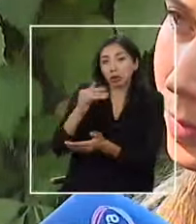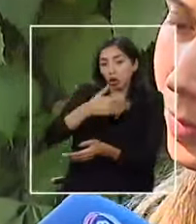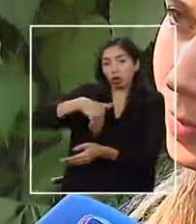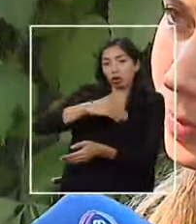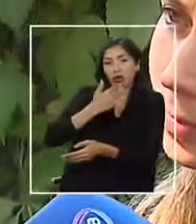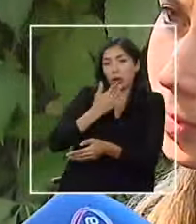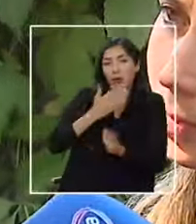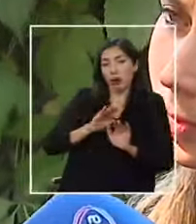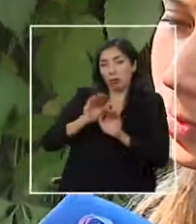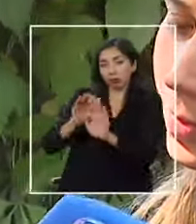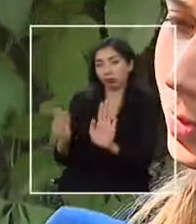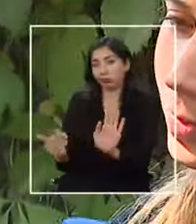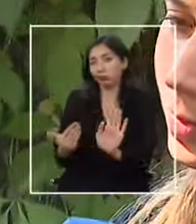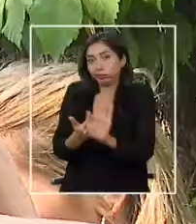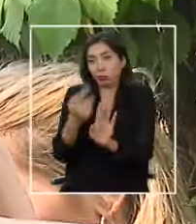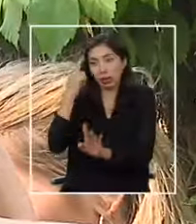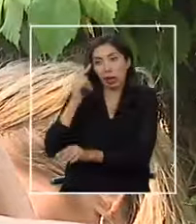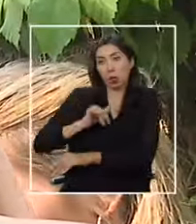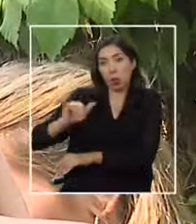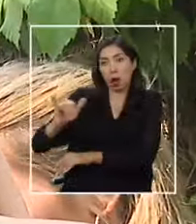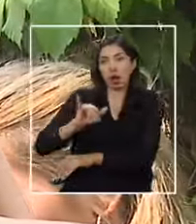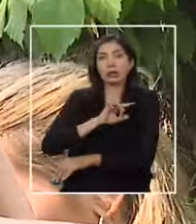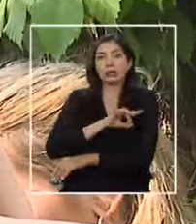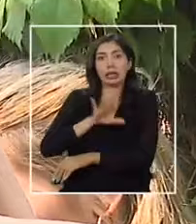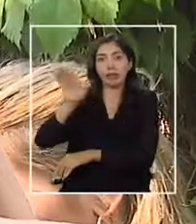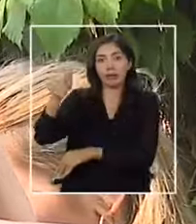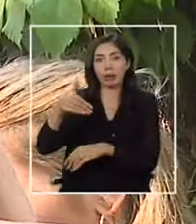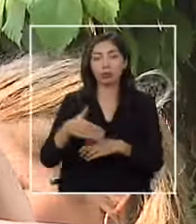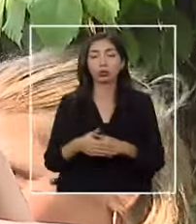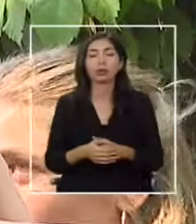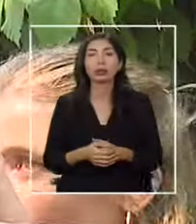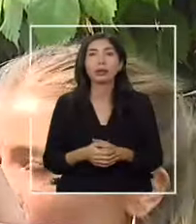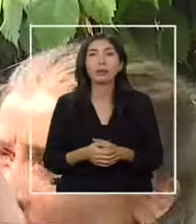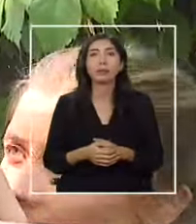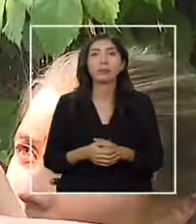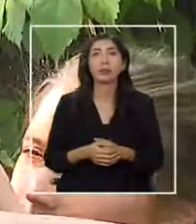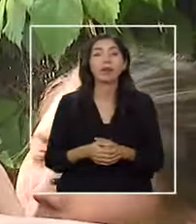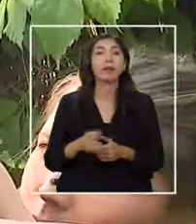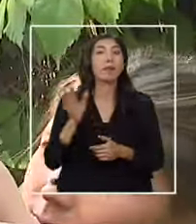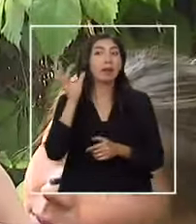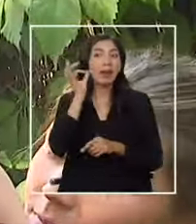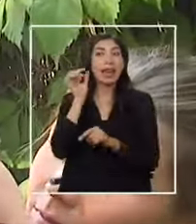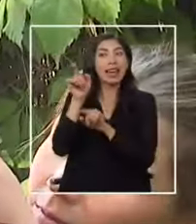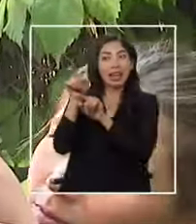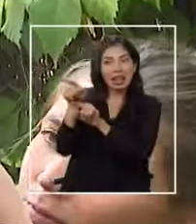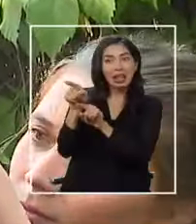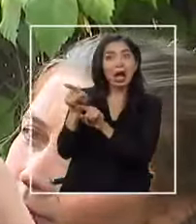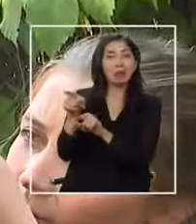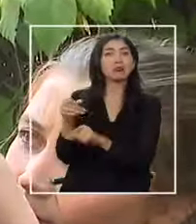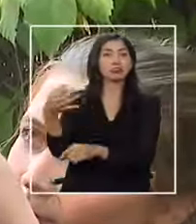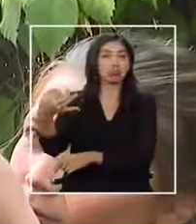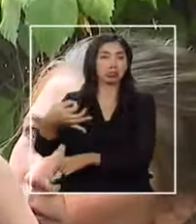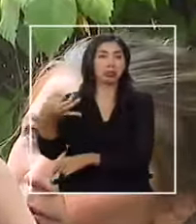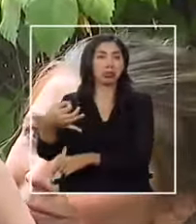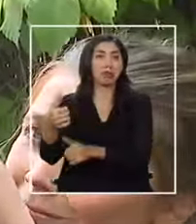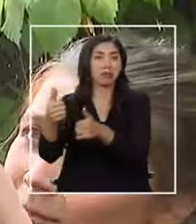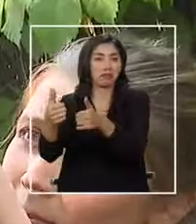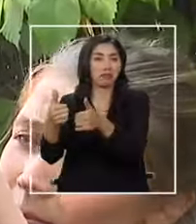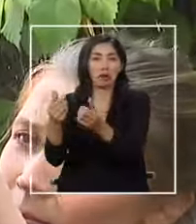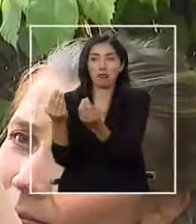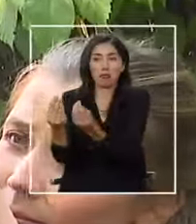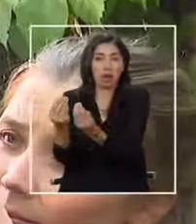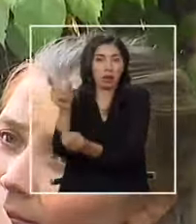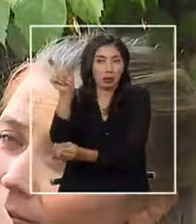a estar en coincidencia con Chile Vamos. Pero sin duda que ella es una carta muy razonable y creo que muy